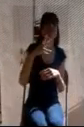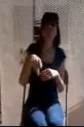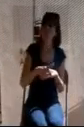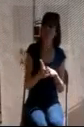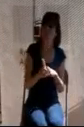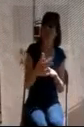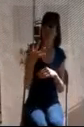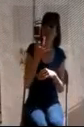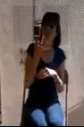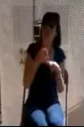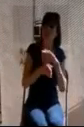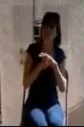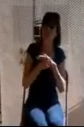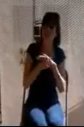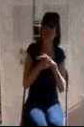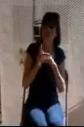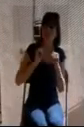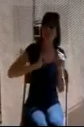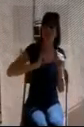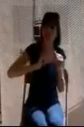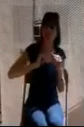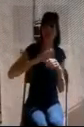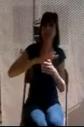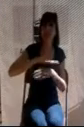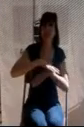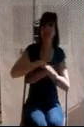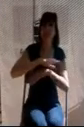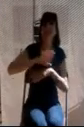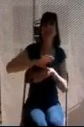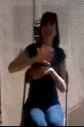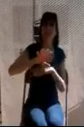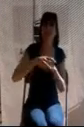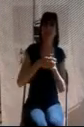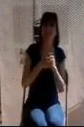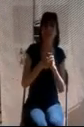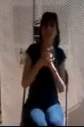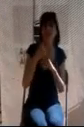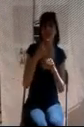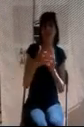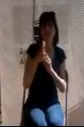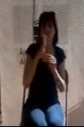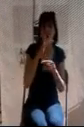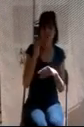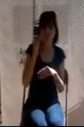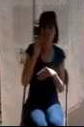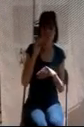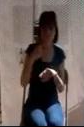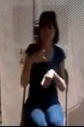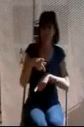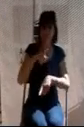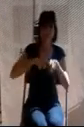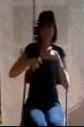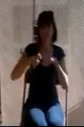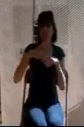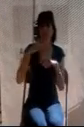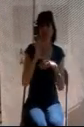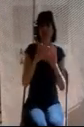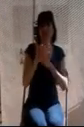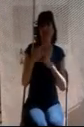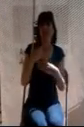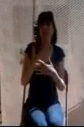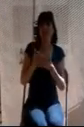mantener el sentido de Estado. Y en ello no podemos echarnos ahora para atrás. Esto es, no es generosidad,